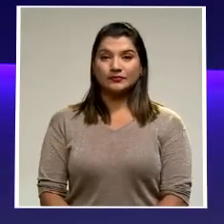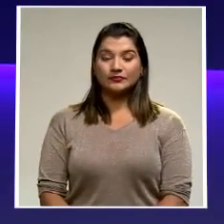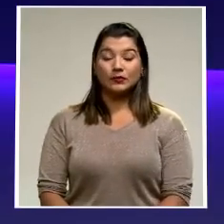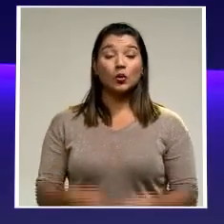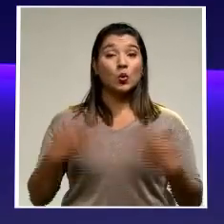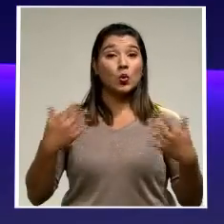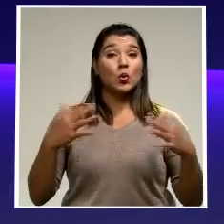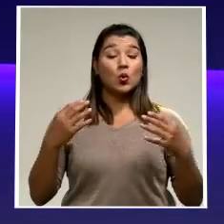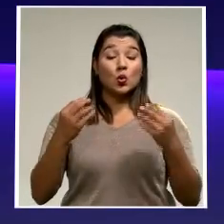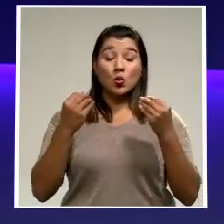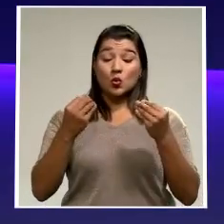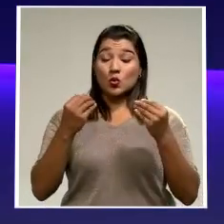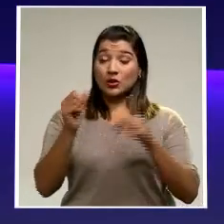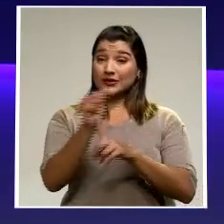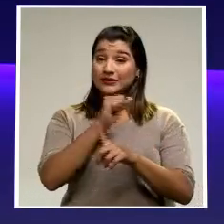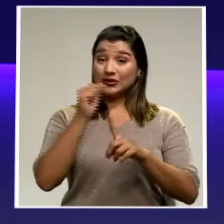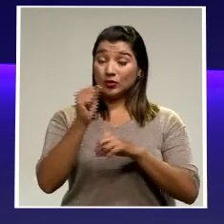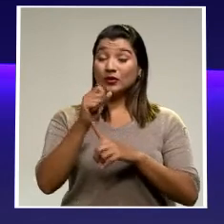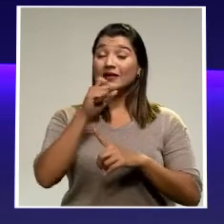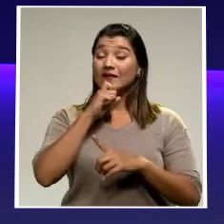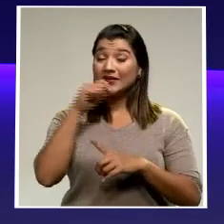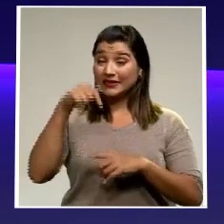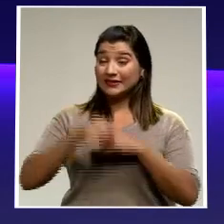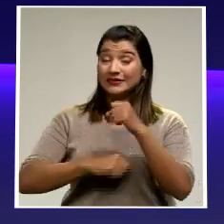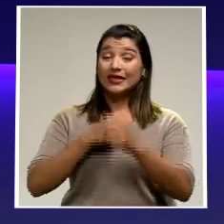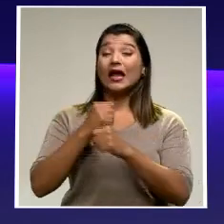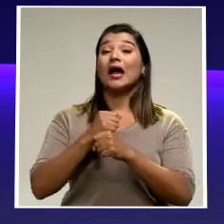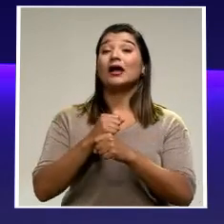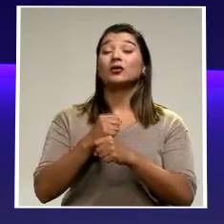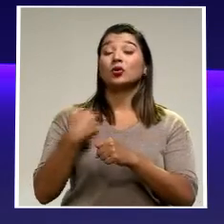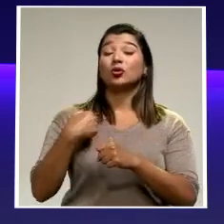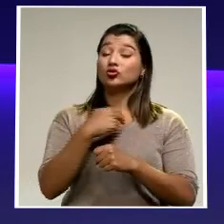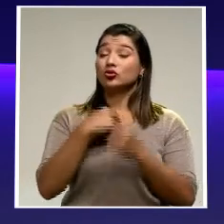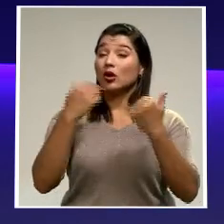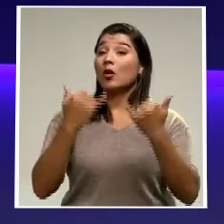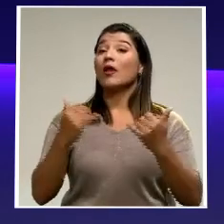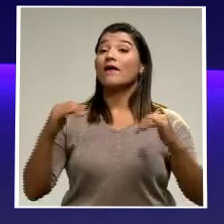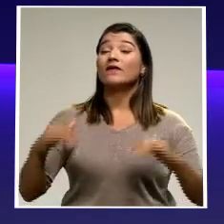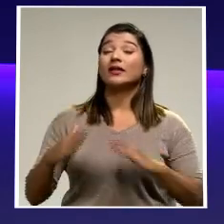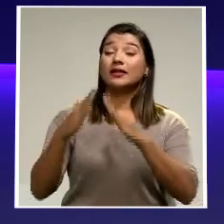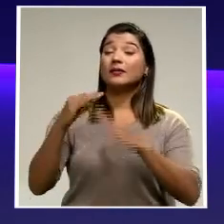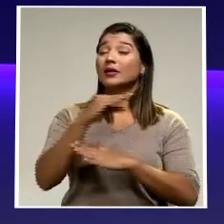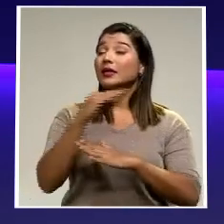Tremenda coyuntura y tremendo año político el que estamos viviendo